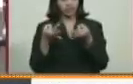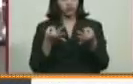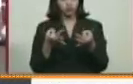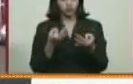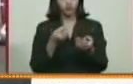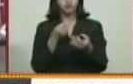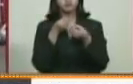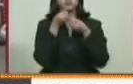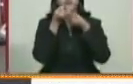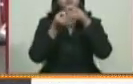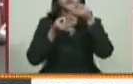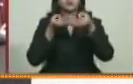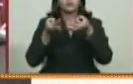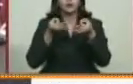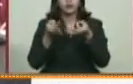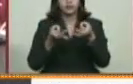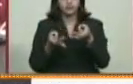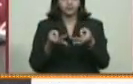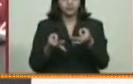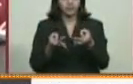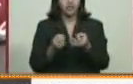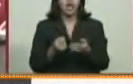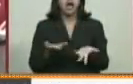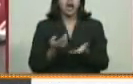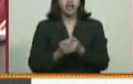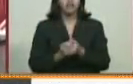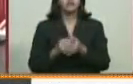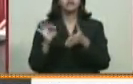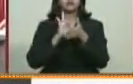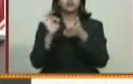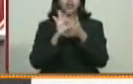nombres, funcionarios de migración del Estado colombiano,